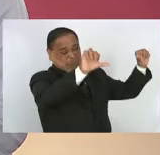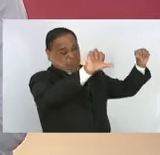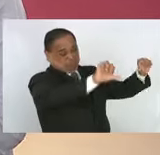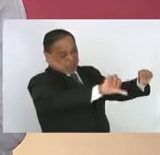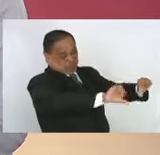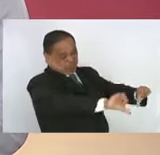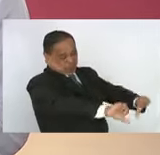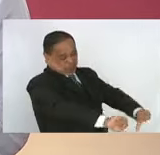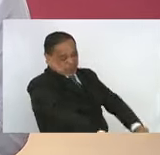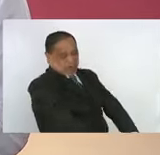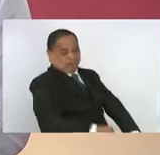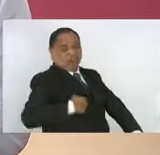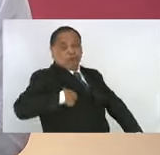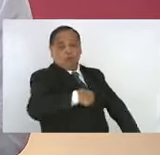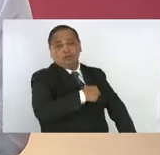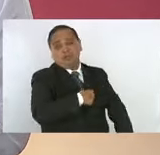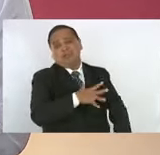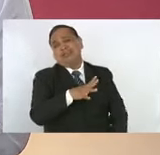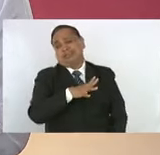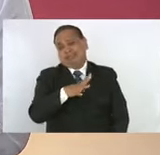que padecíamos.